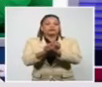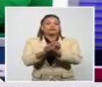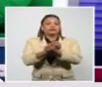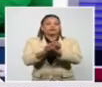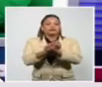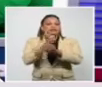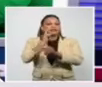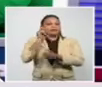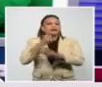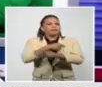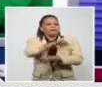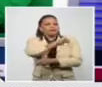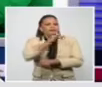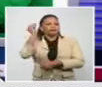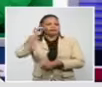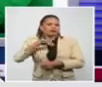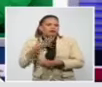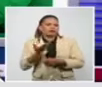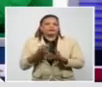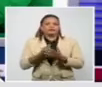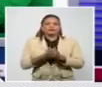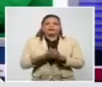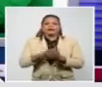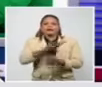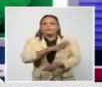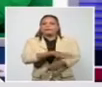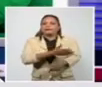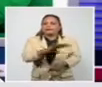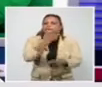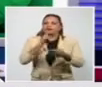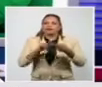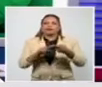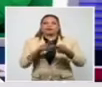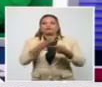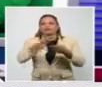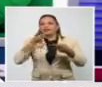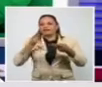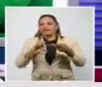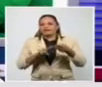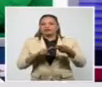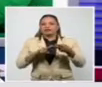población, hipertensión arterial, diabetes mellitus, demencia senil,